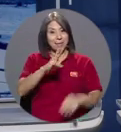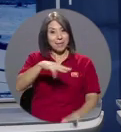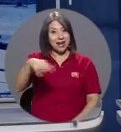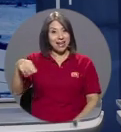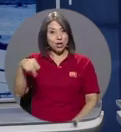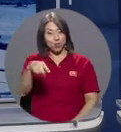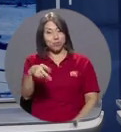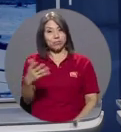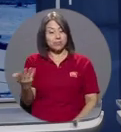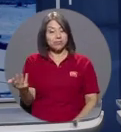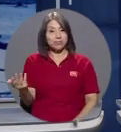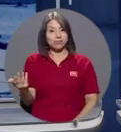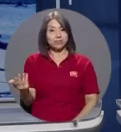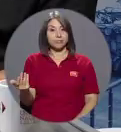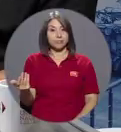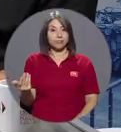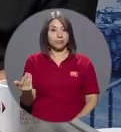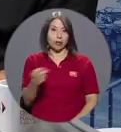marino,